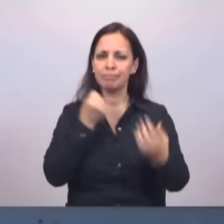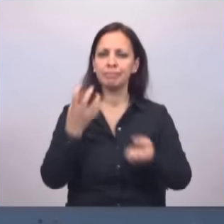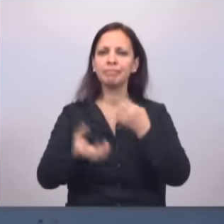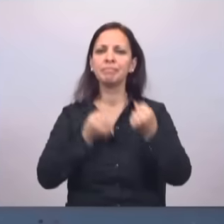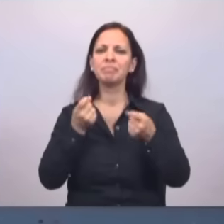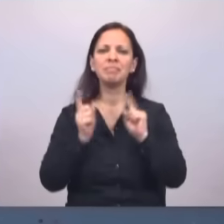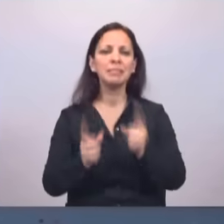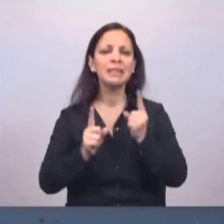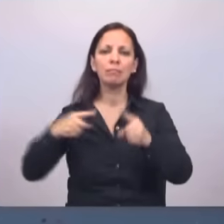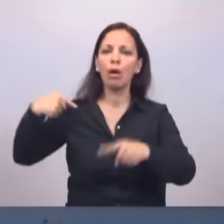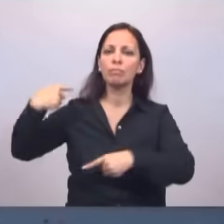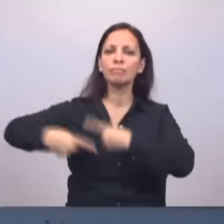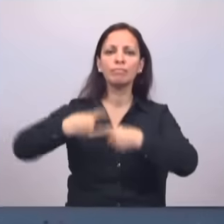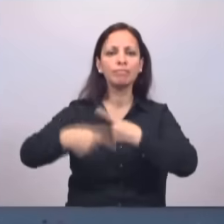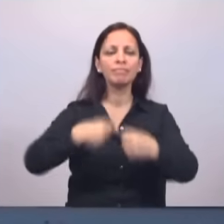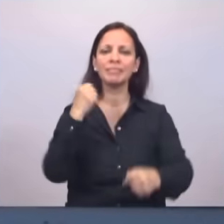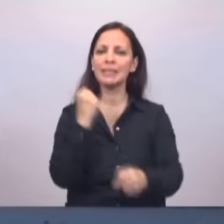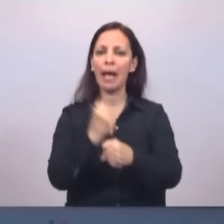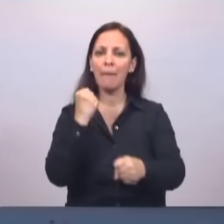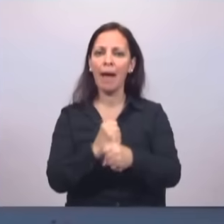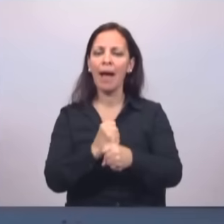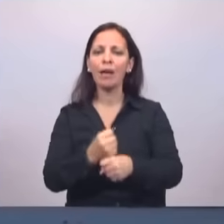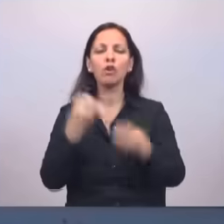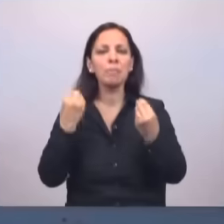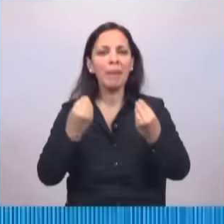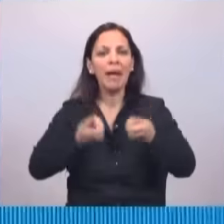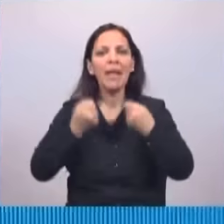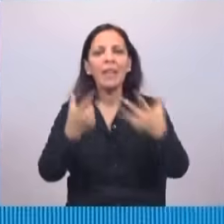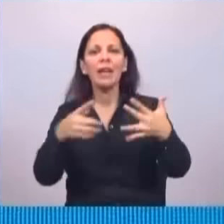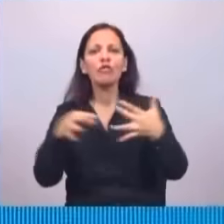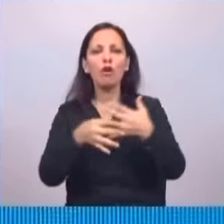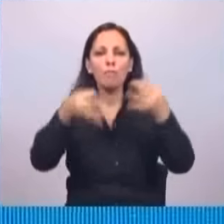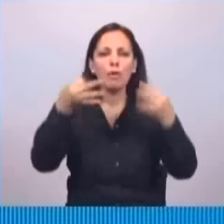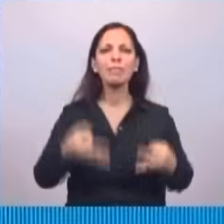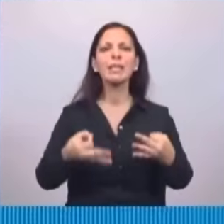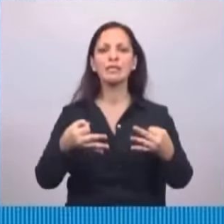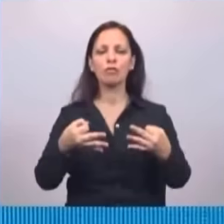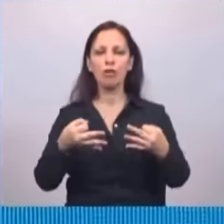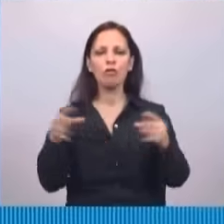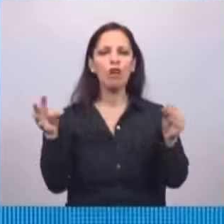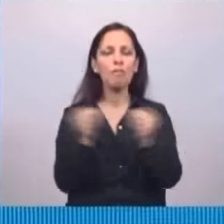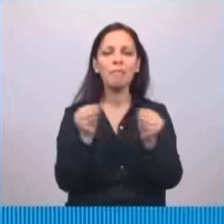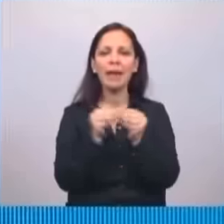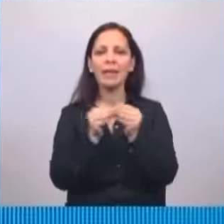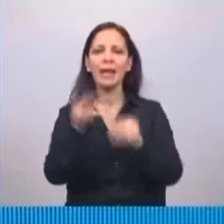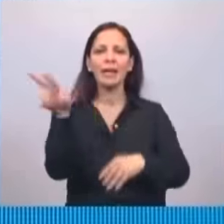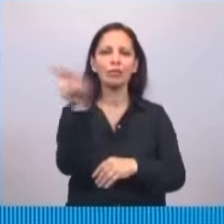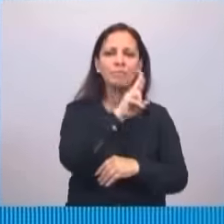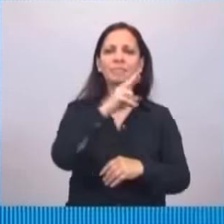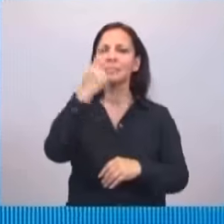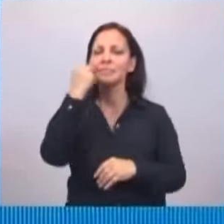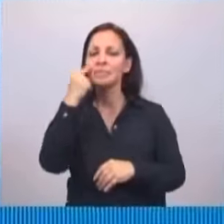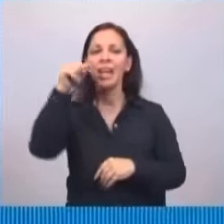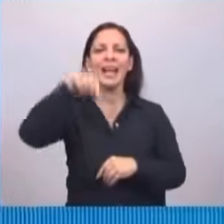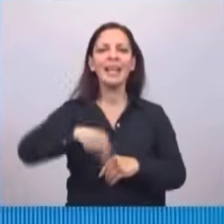que venimos haciendo, para reforzar el compromiso militante, compañeros y compañeras.